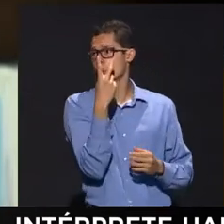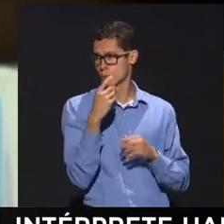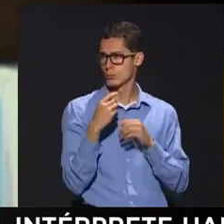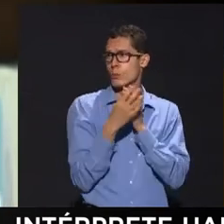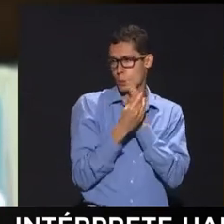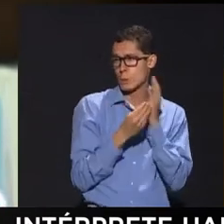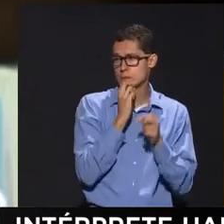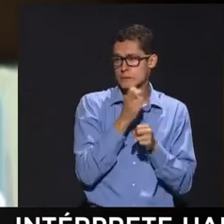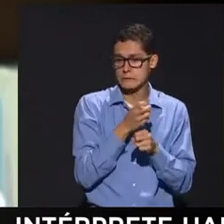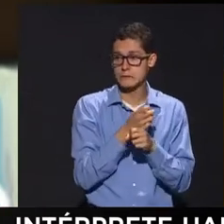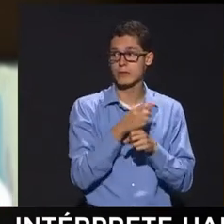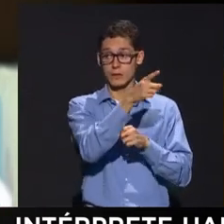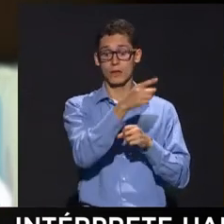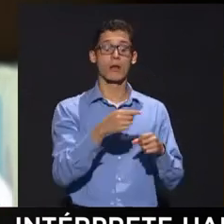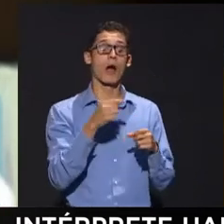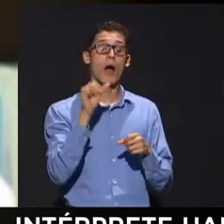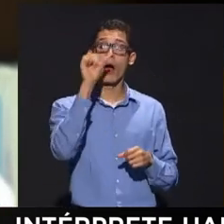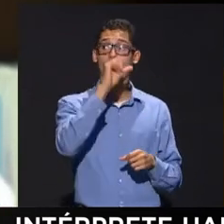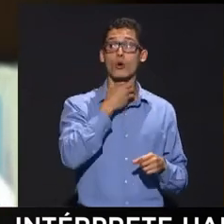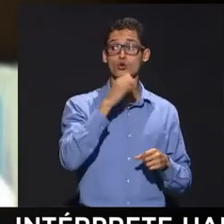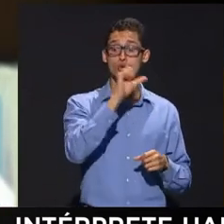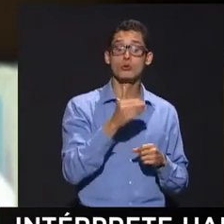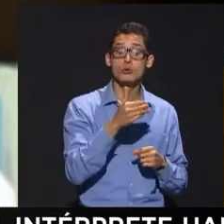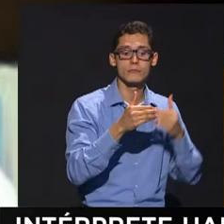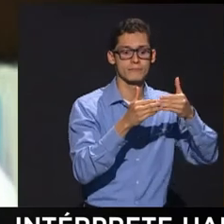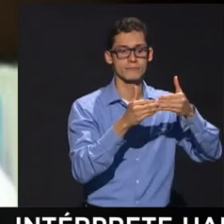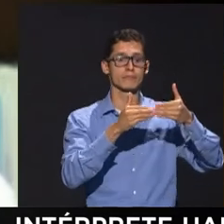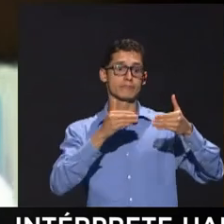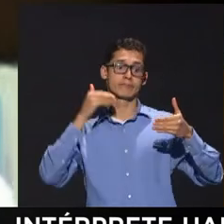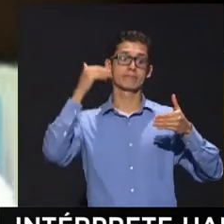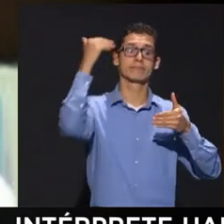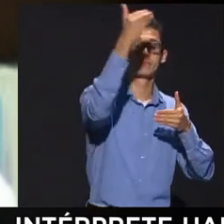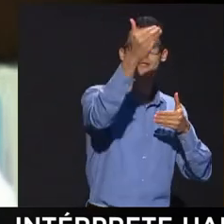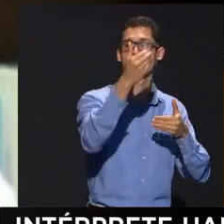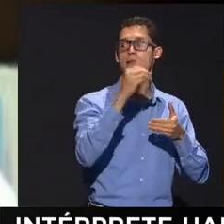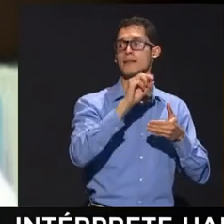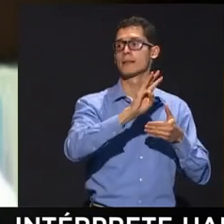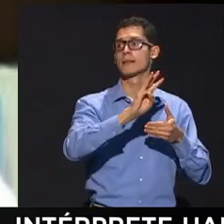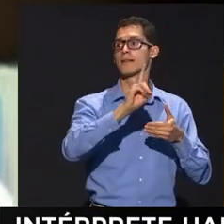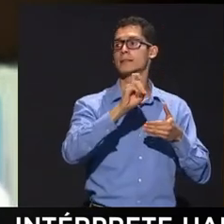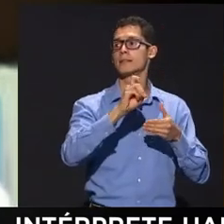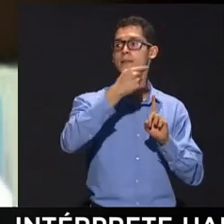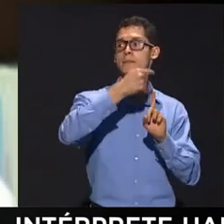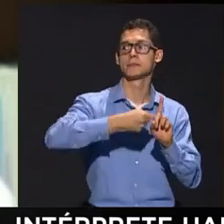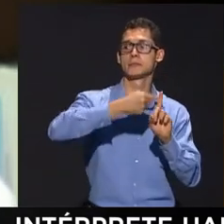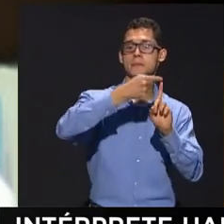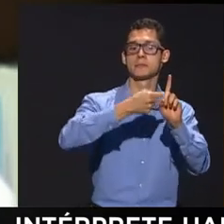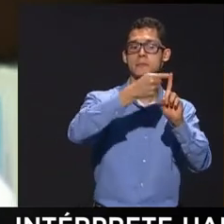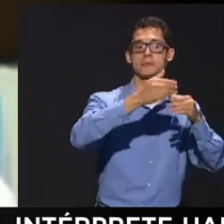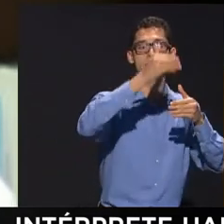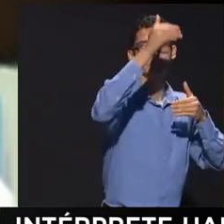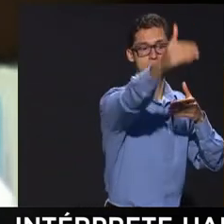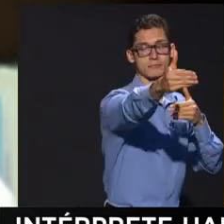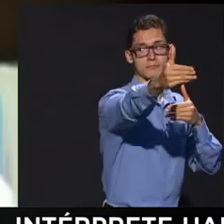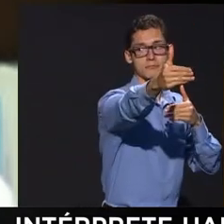distribuye en 36 cuotas a partir de agosto de este año sin ningún tipo de interés. Si la familia está entre 3 y 4 es a